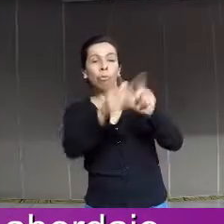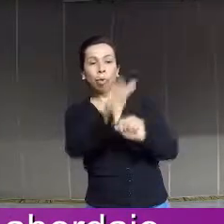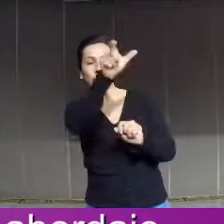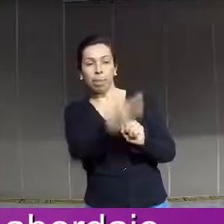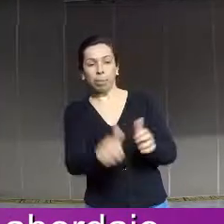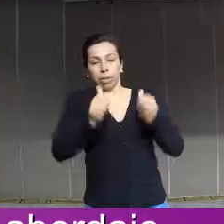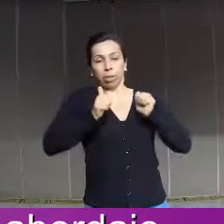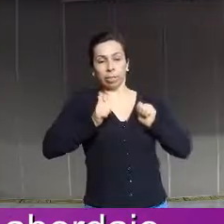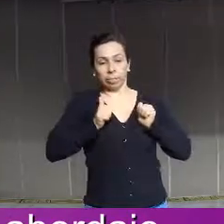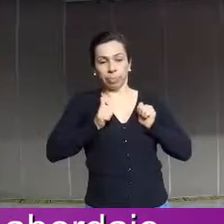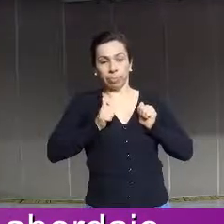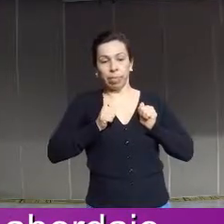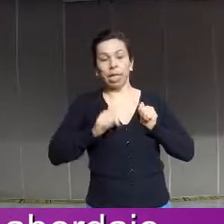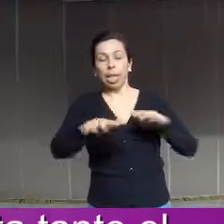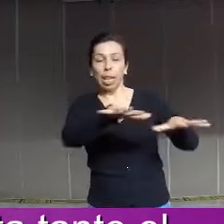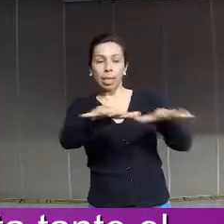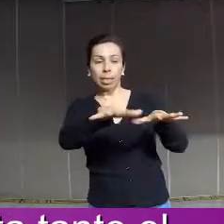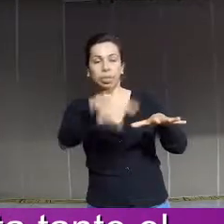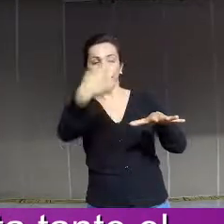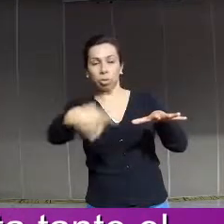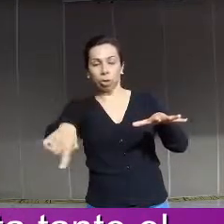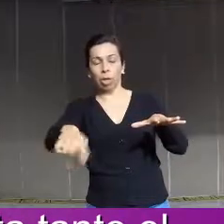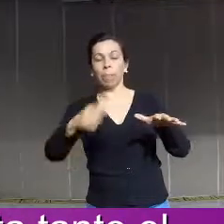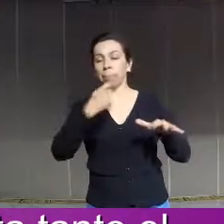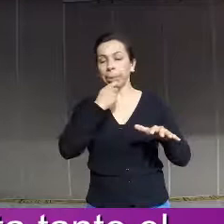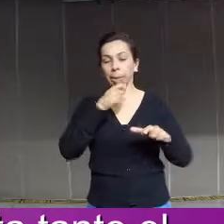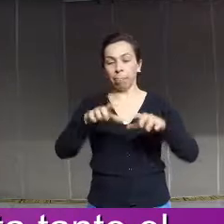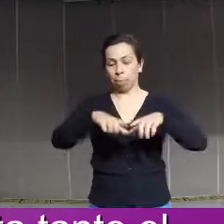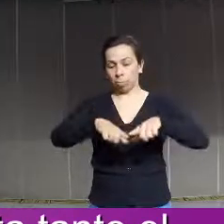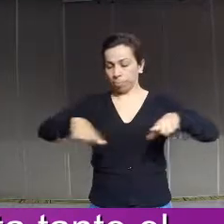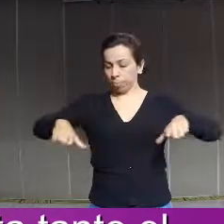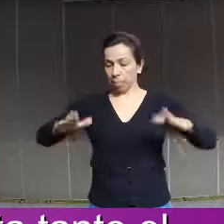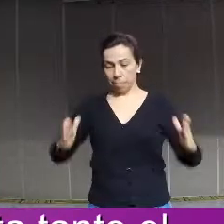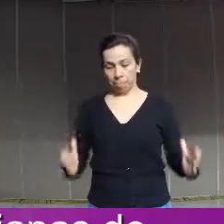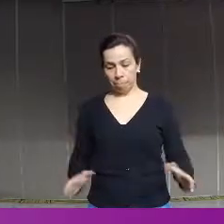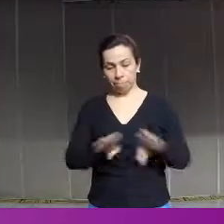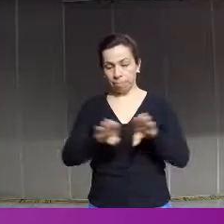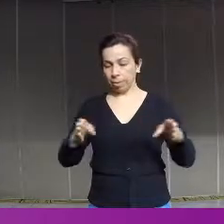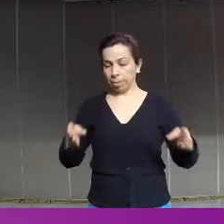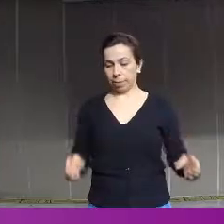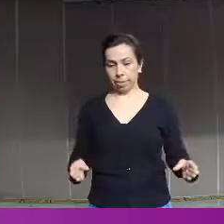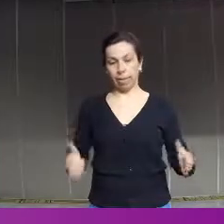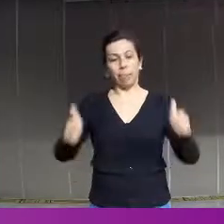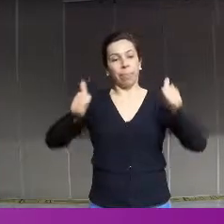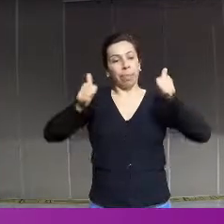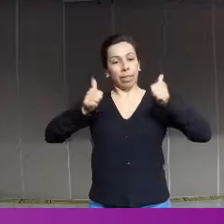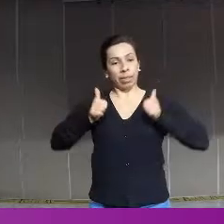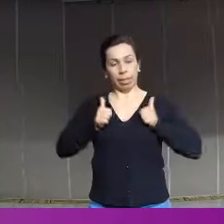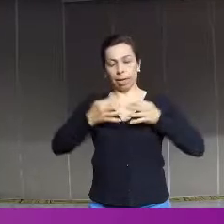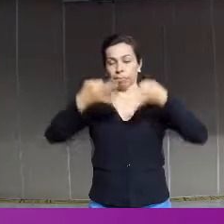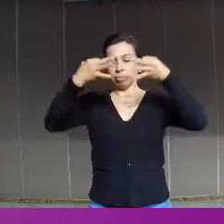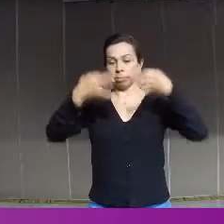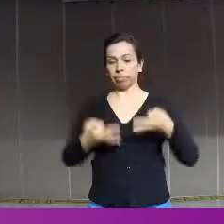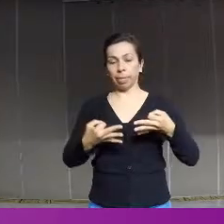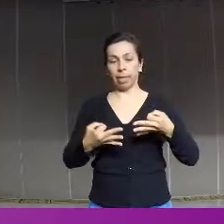lo que hablábamos ayer, de que esté bien sentado, de que tenga la mesa en el momento de comer, que las manos estén en la línea media, porque